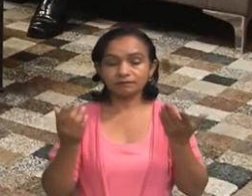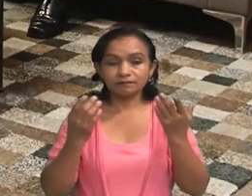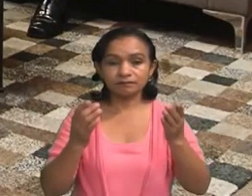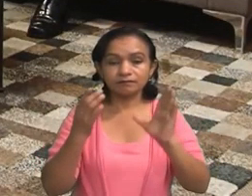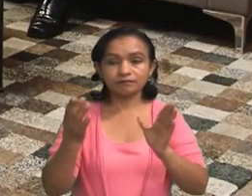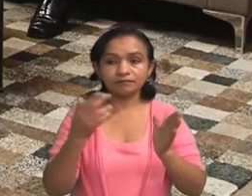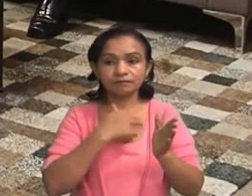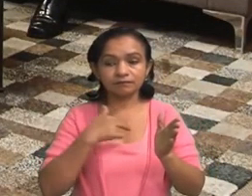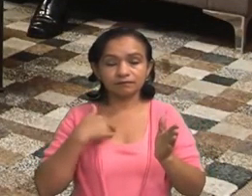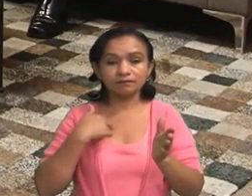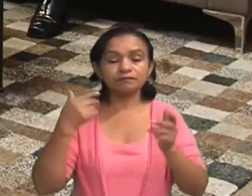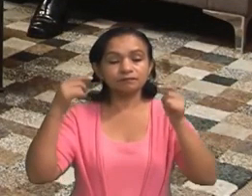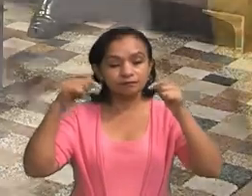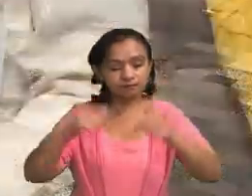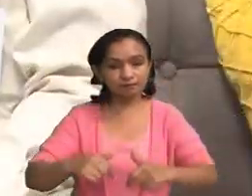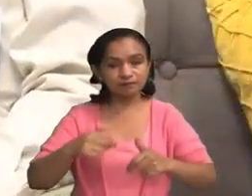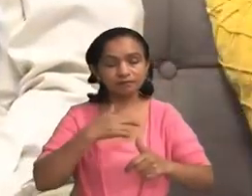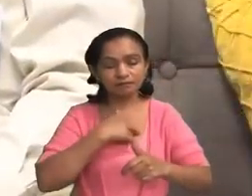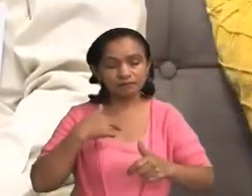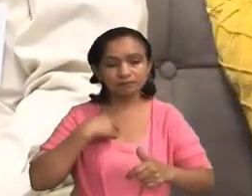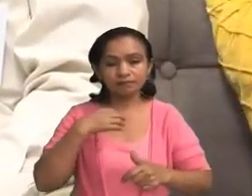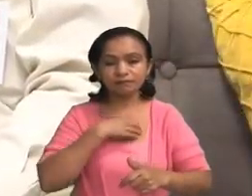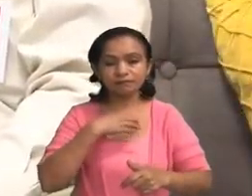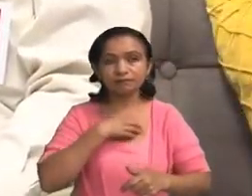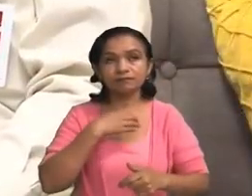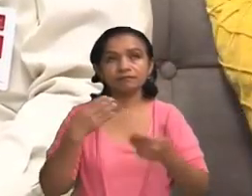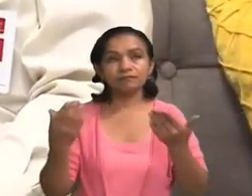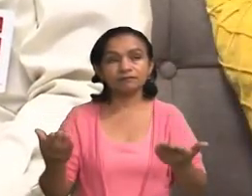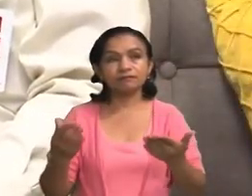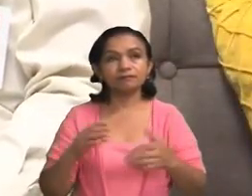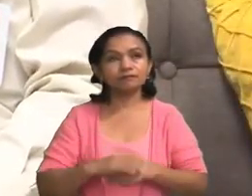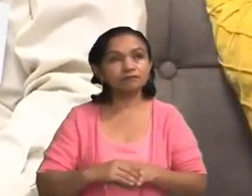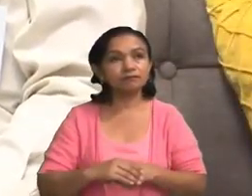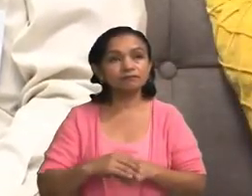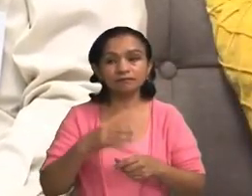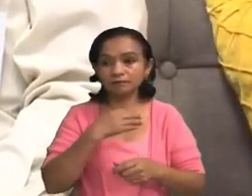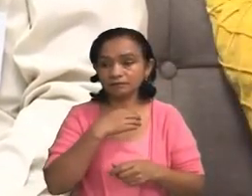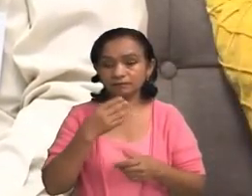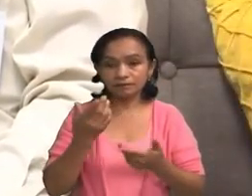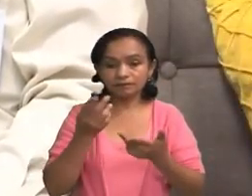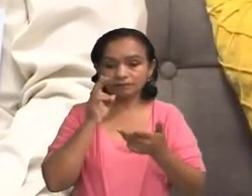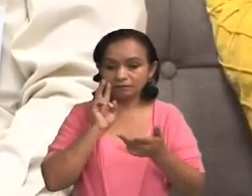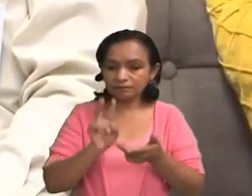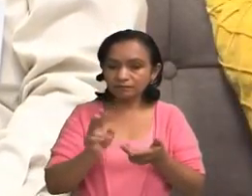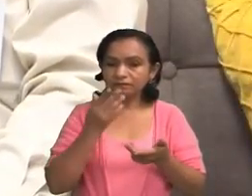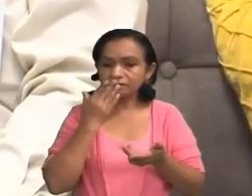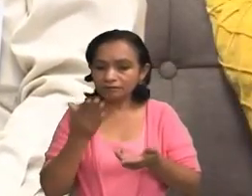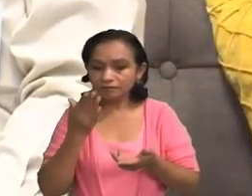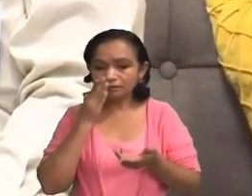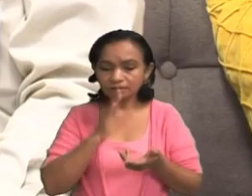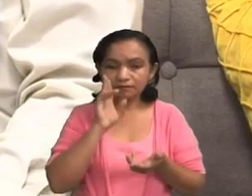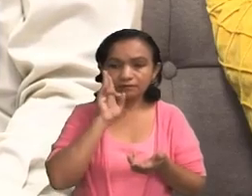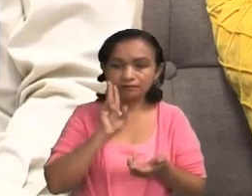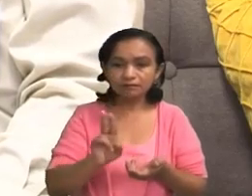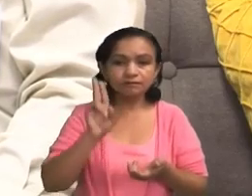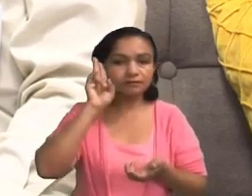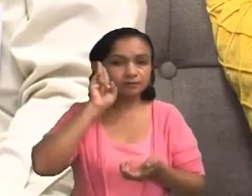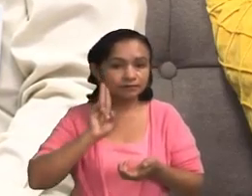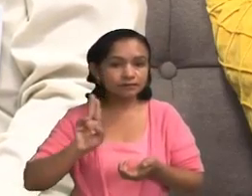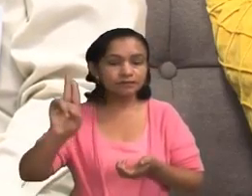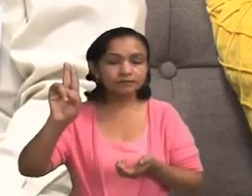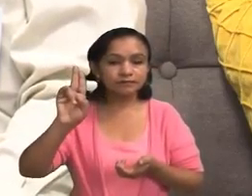conocimiento de afuera, sino que nosotros lo estamos produciendo, nosotros lo estamos validando, y en la universidad